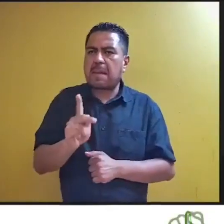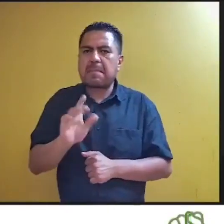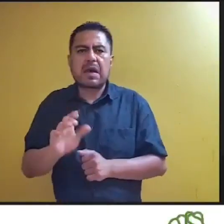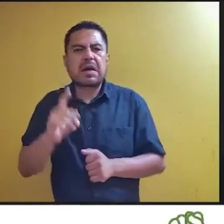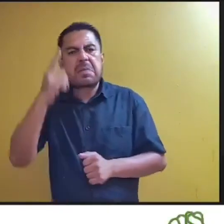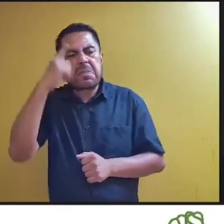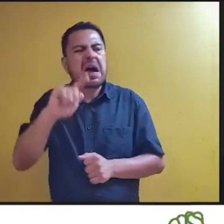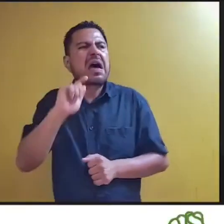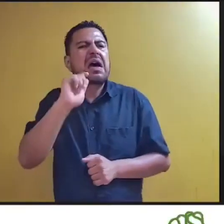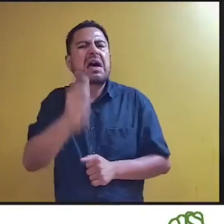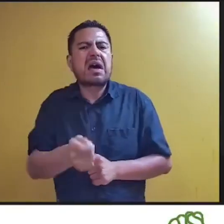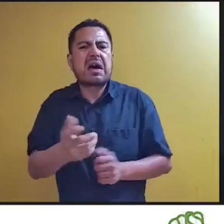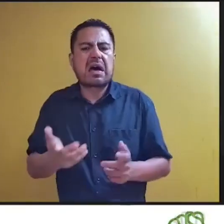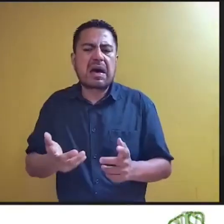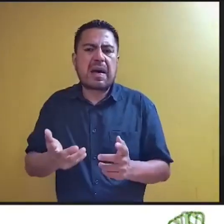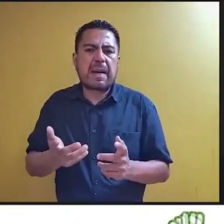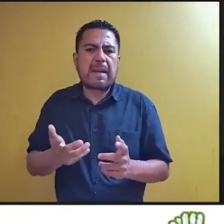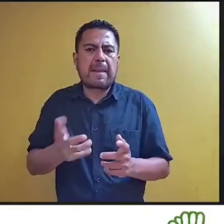para